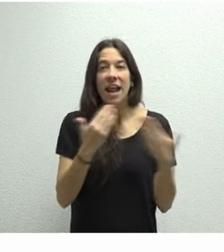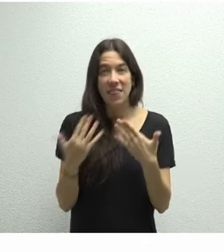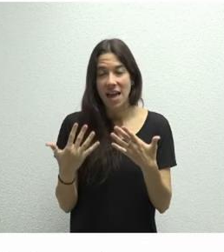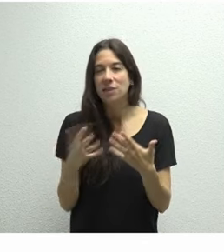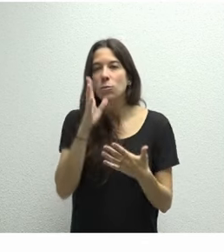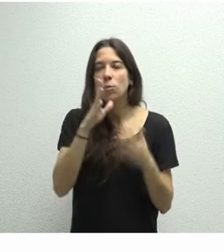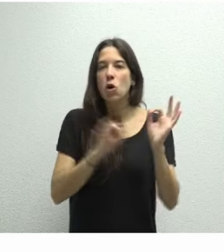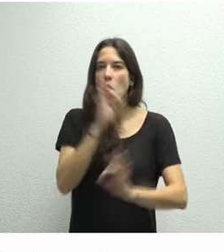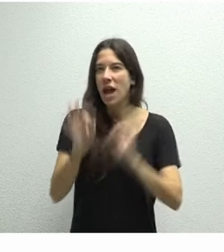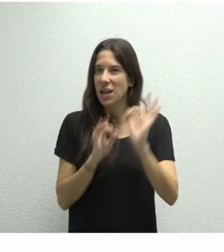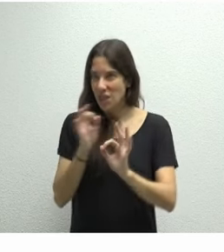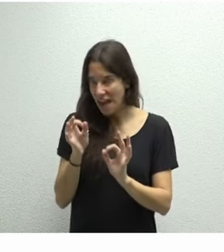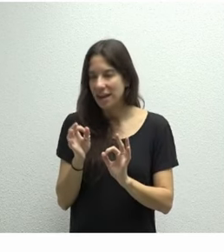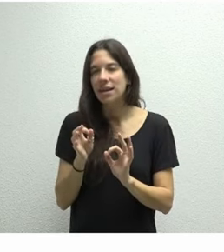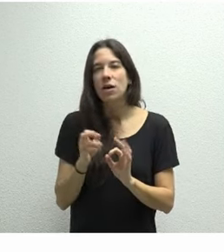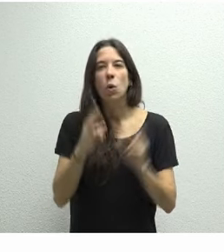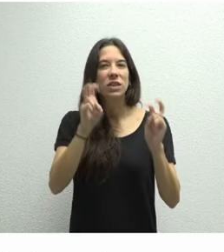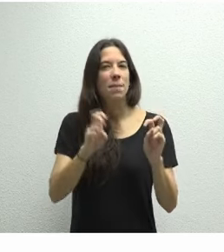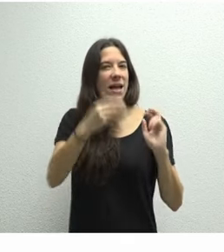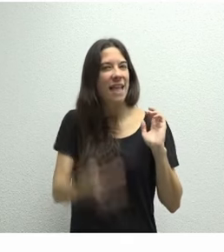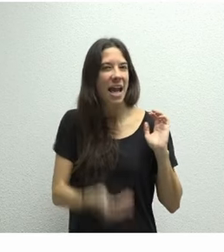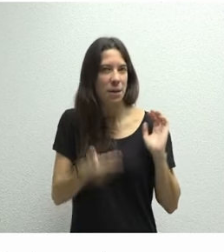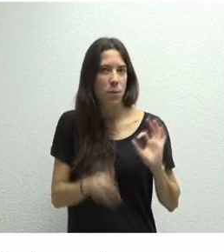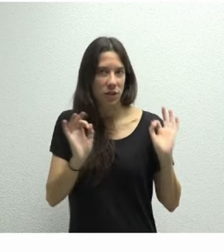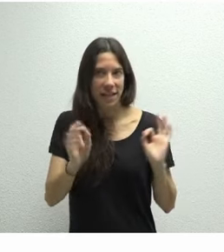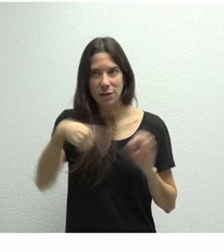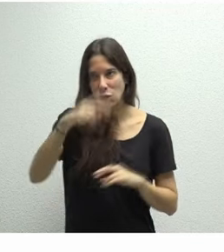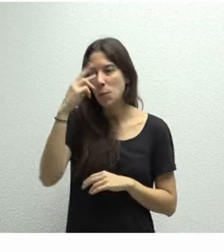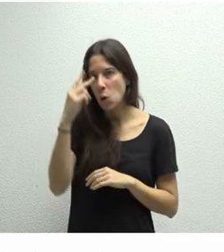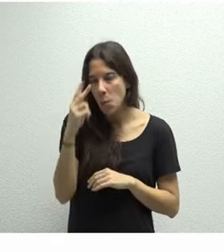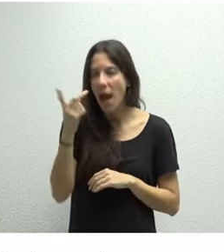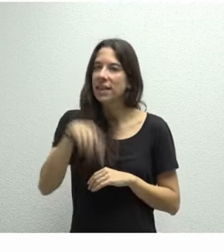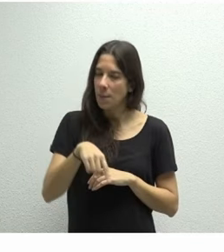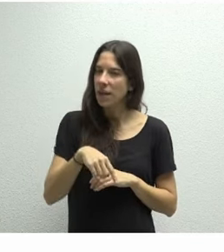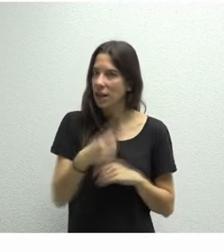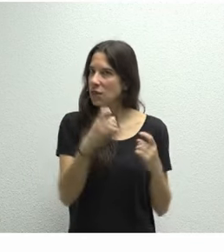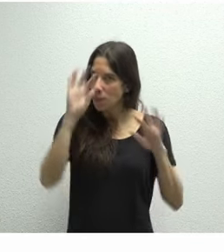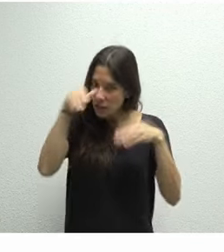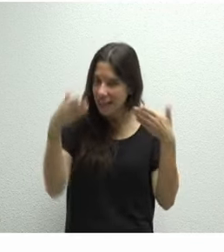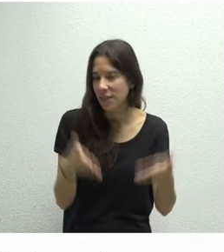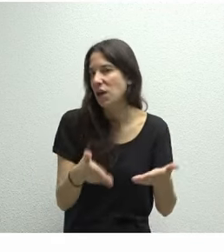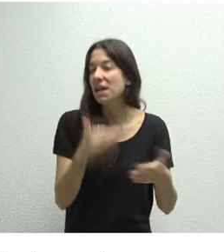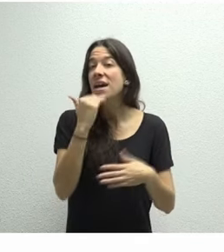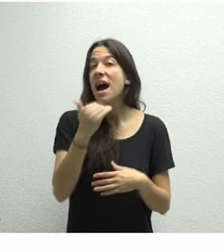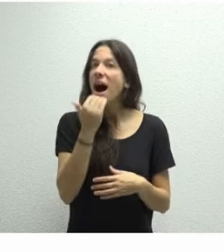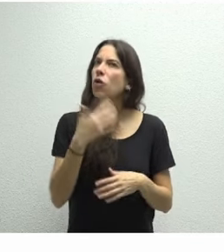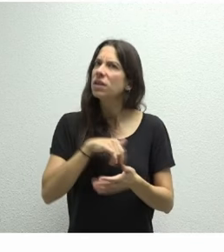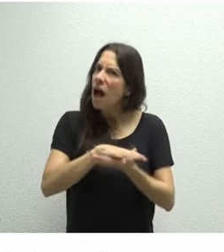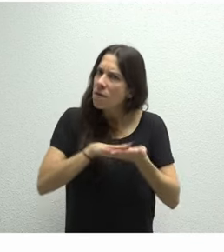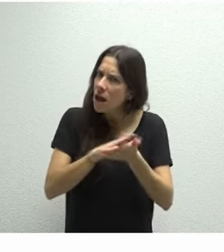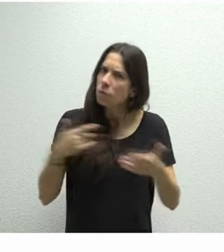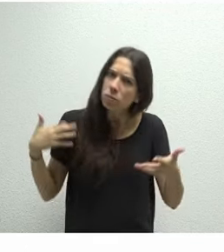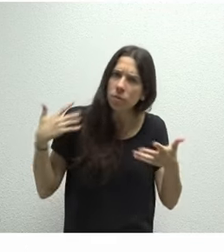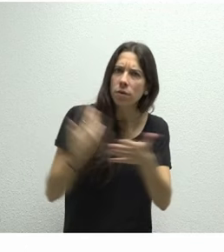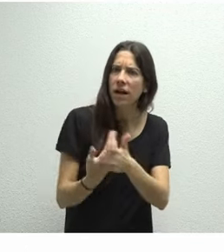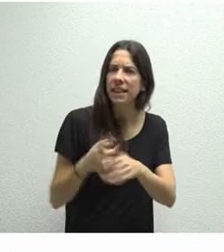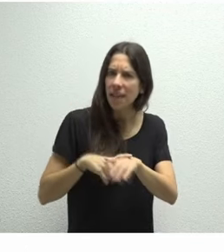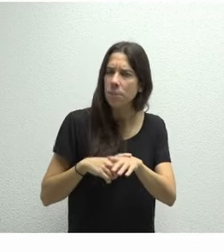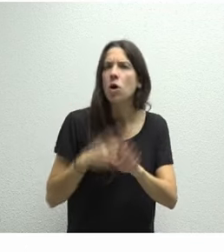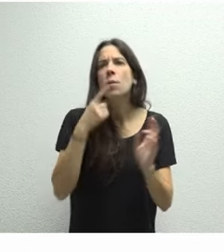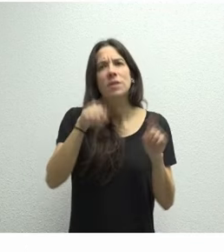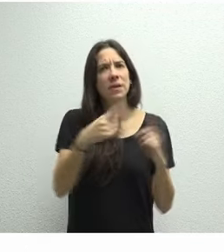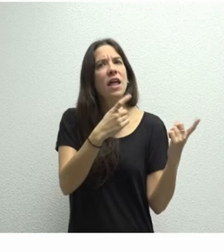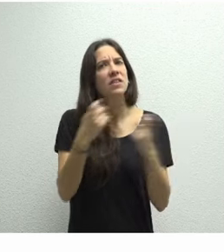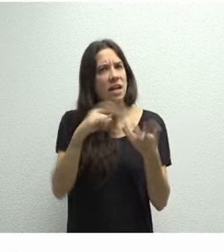nos preocupa como es eh algo de lo que venimos hablando desde hace mucho tiempo pero que que necesita todavía de muchas soluciones como es los problemas